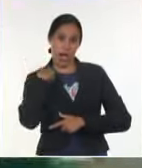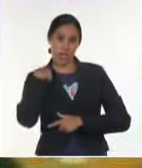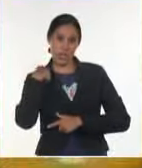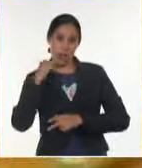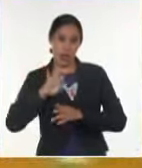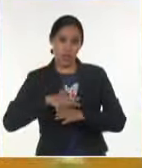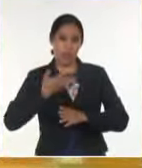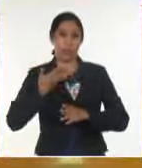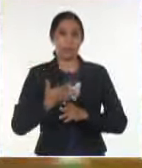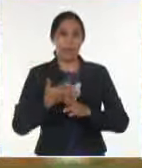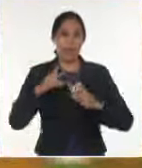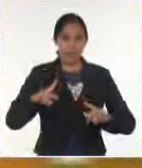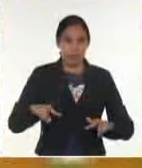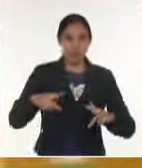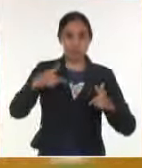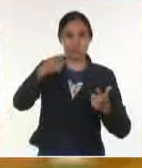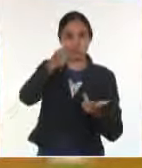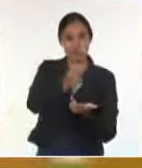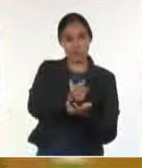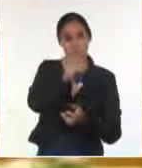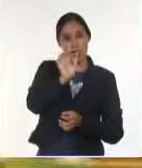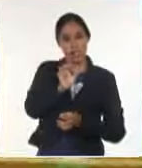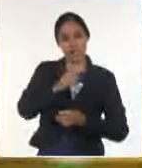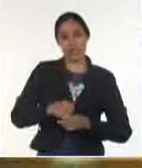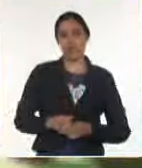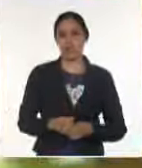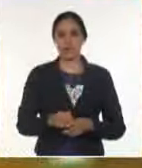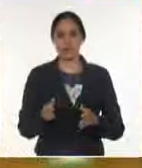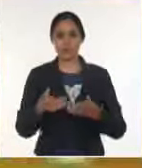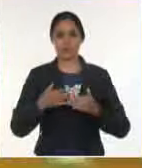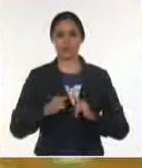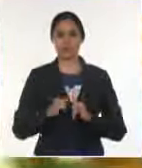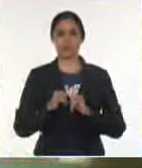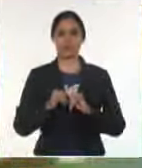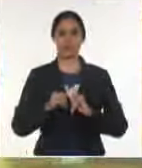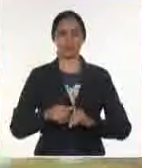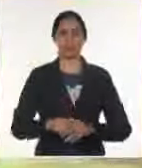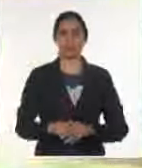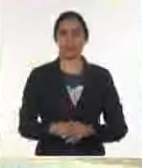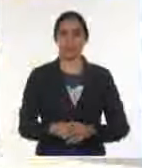y Salamanca que se dispara. En el Cotay, Canal Cubano de Noticias.